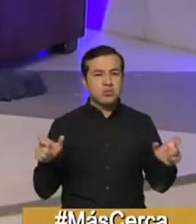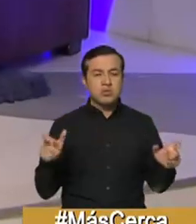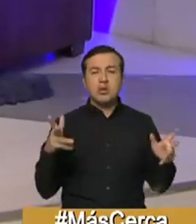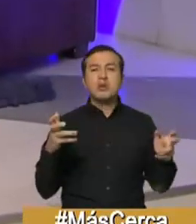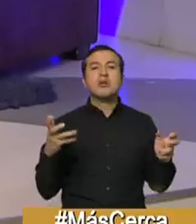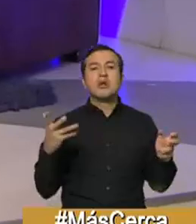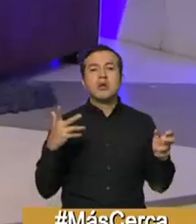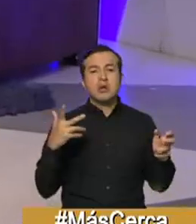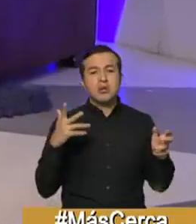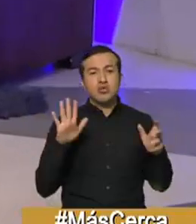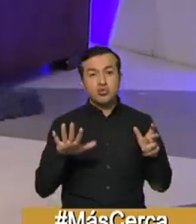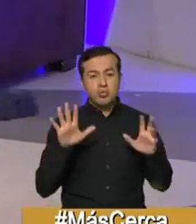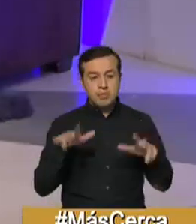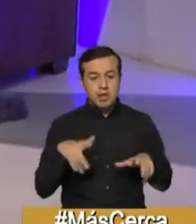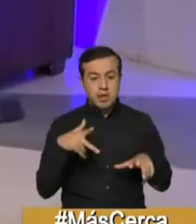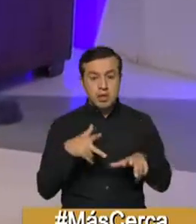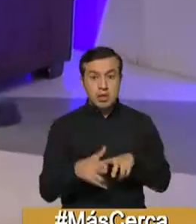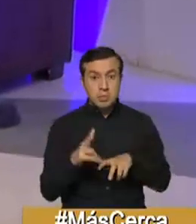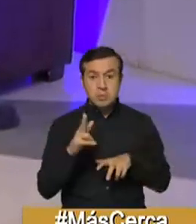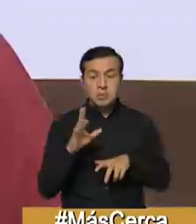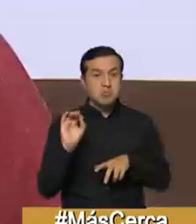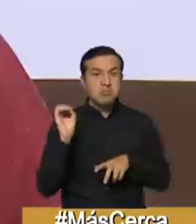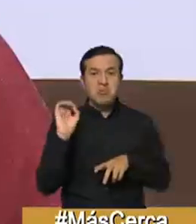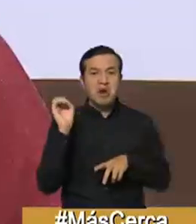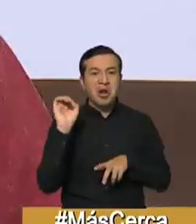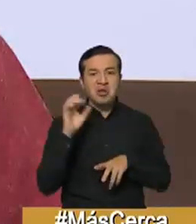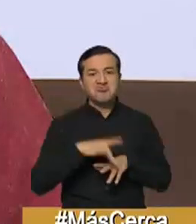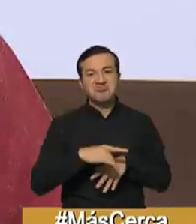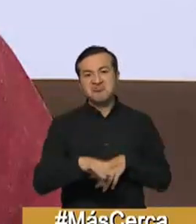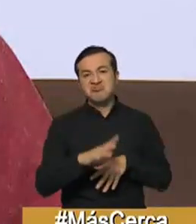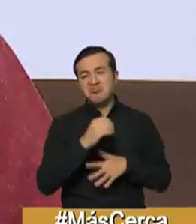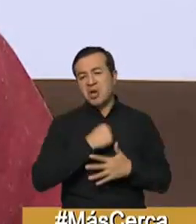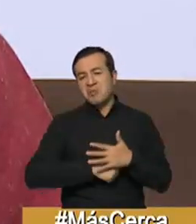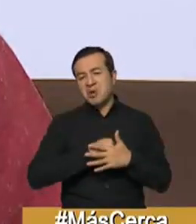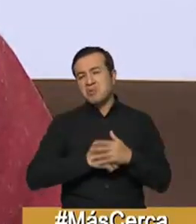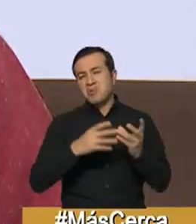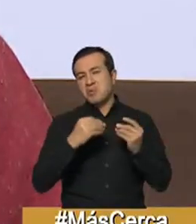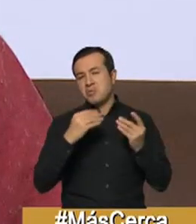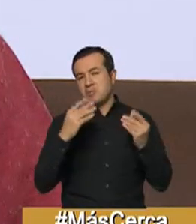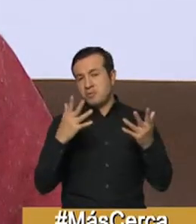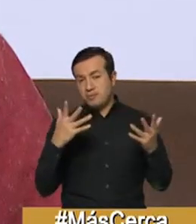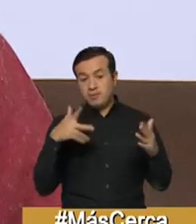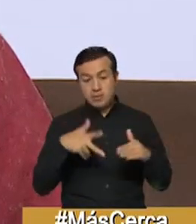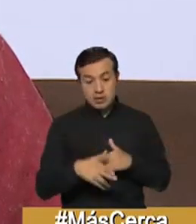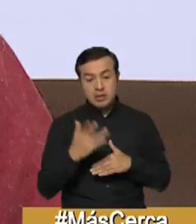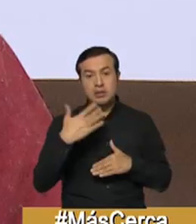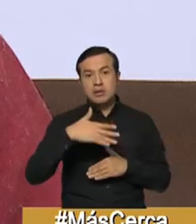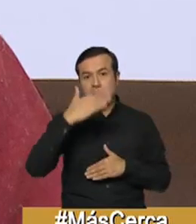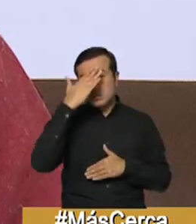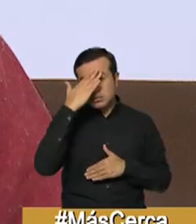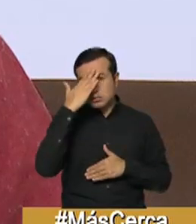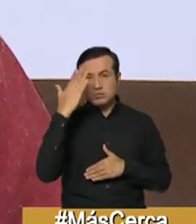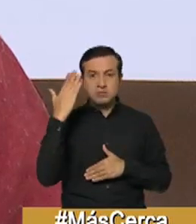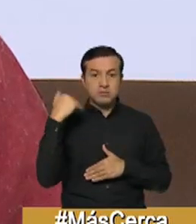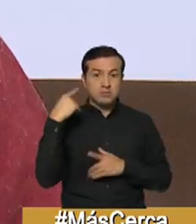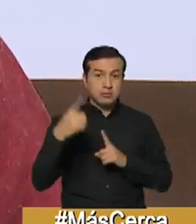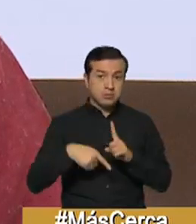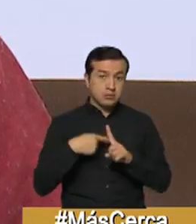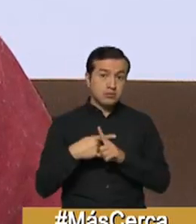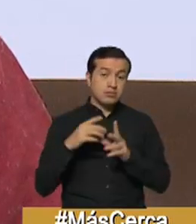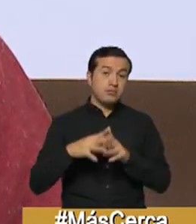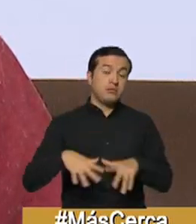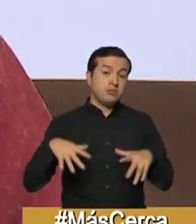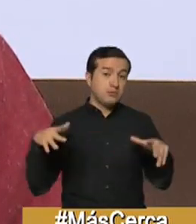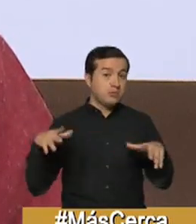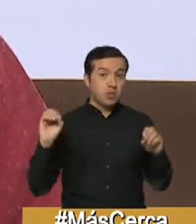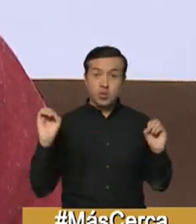buscan esterilizar a sus mascotas. Al esterilizarles, sabemos que ya no vamos a tener un